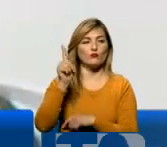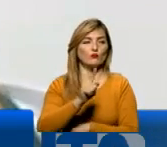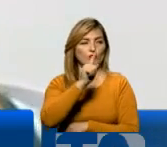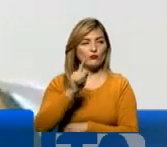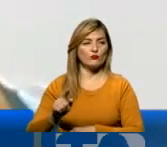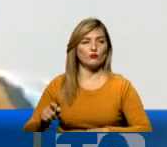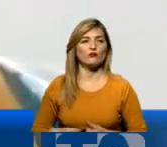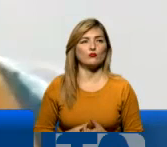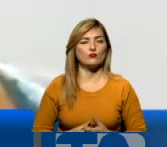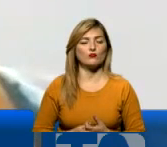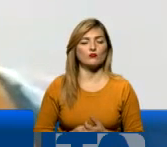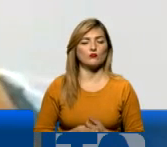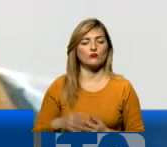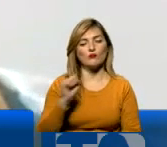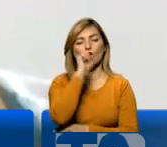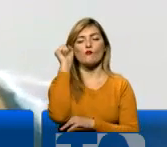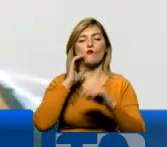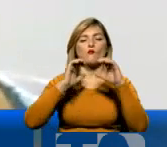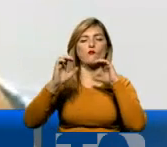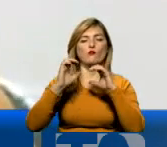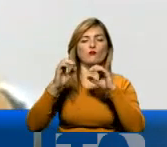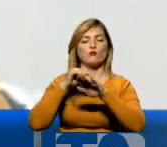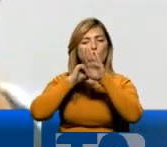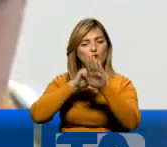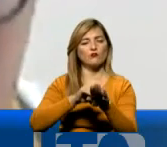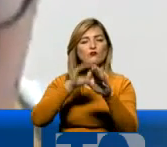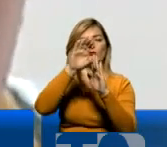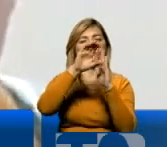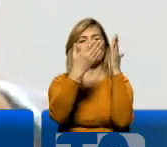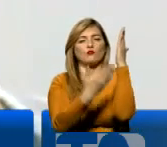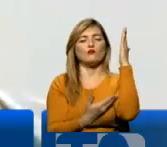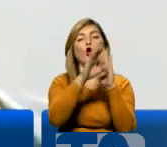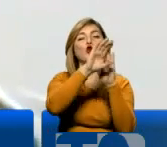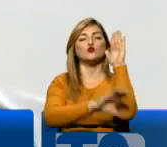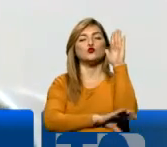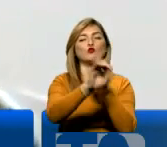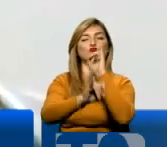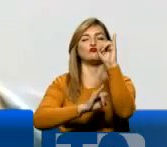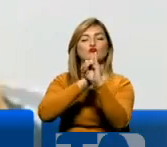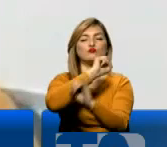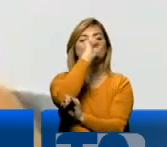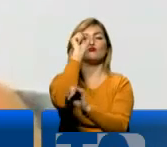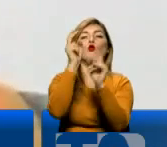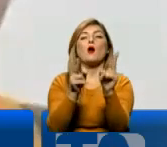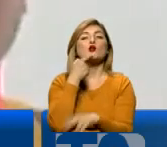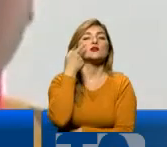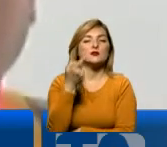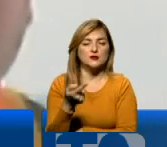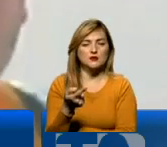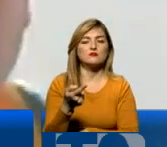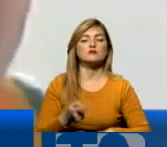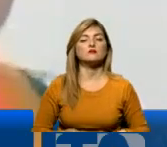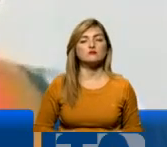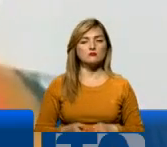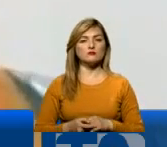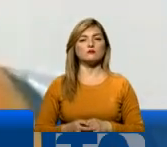cuando el derecho a la comunicación garantizada en la Constitución, en los instrumentos internacionales de derechos humanos, nos dice